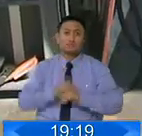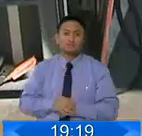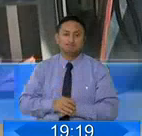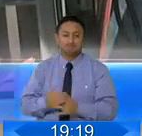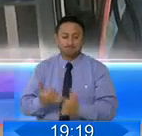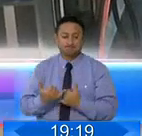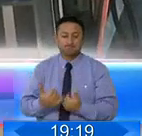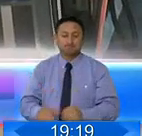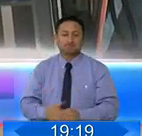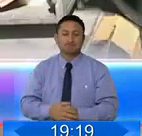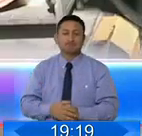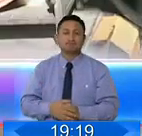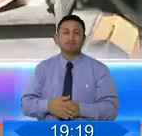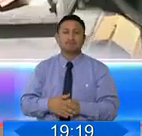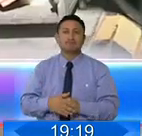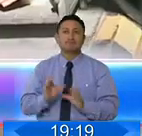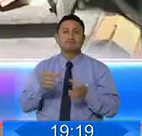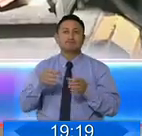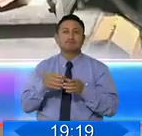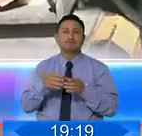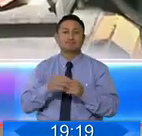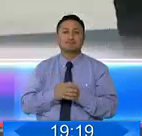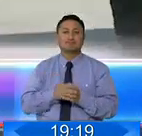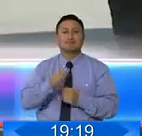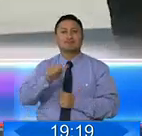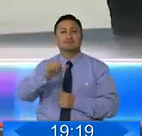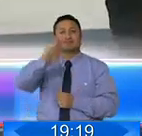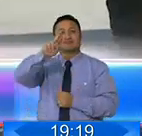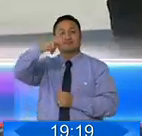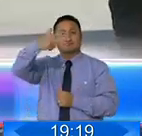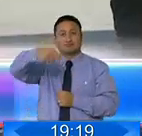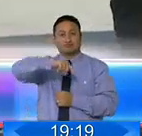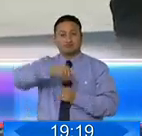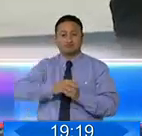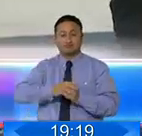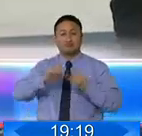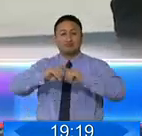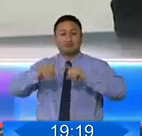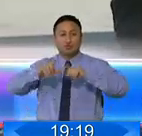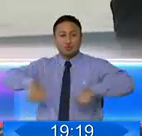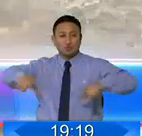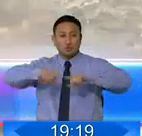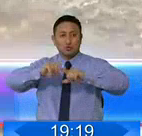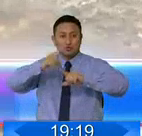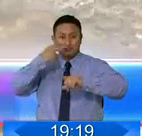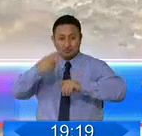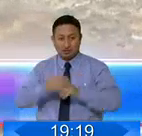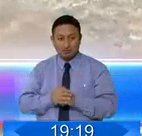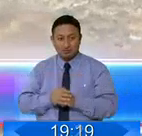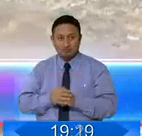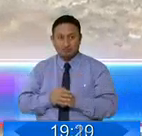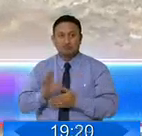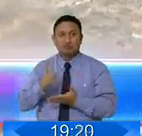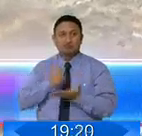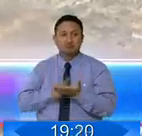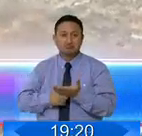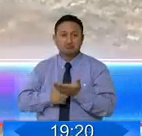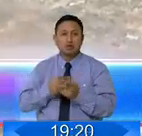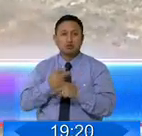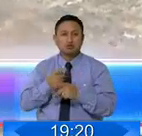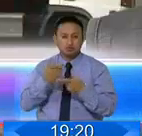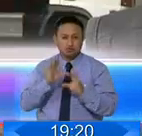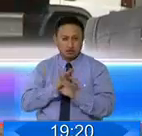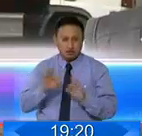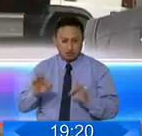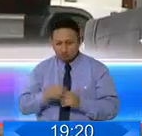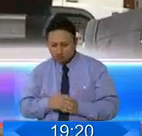la Agencia de Regulación y Control Hidrocarburífero, ARCH, realiza operativos en los diferentes terminales y depósitos de productos limpios de